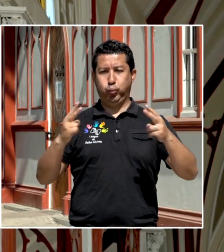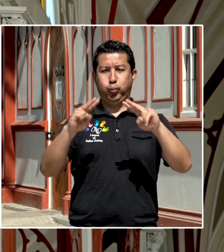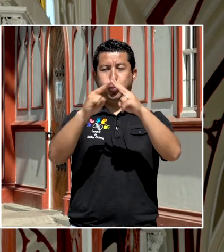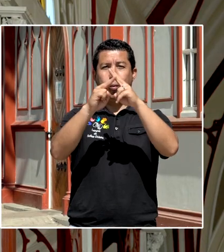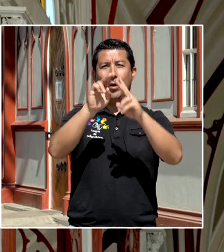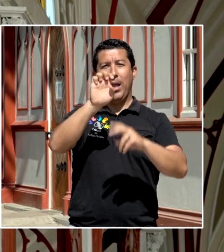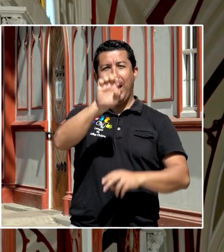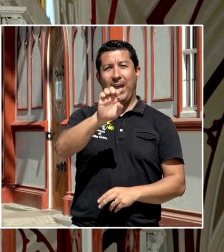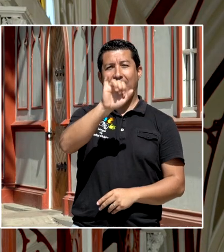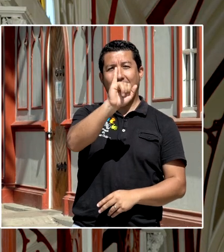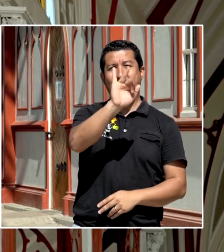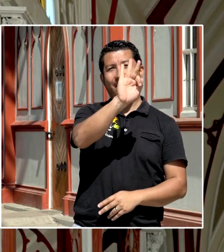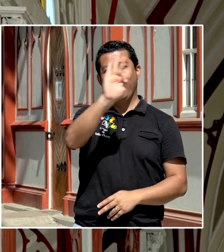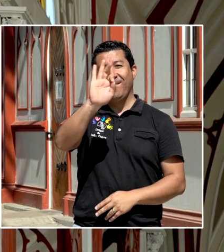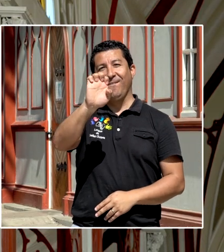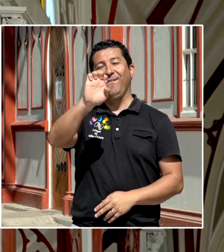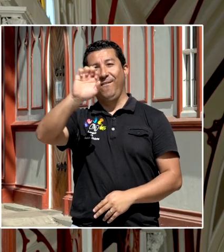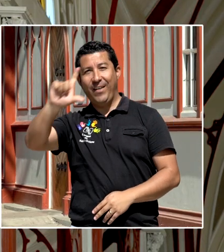eiffel